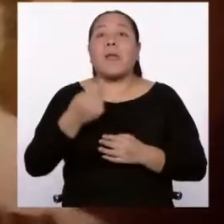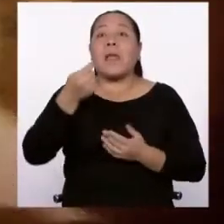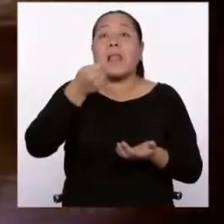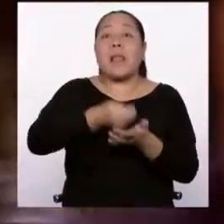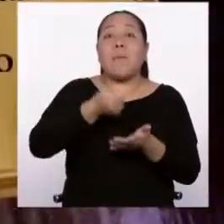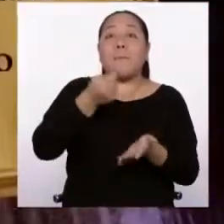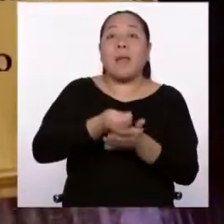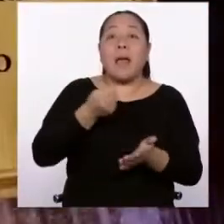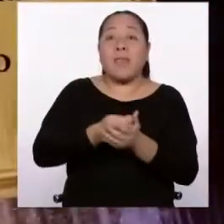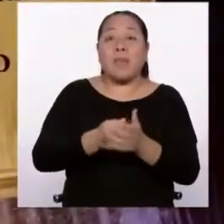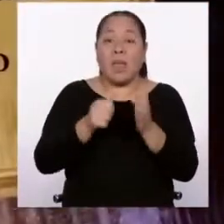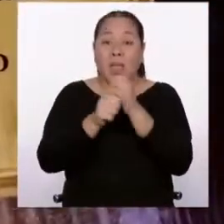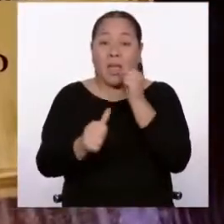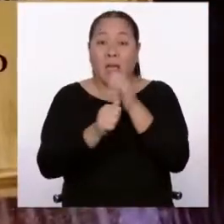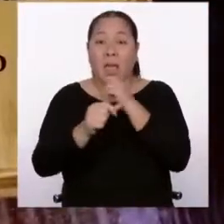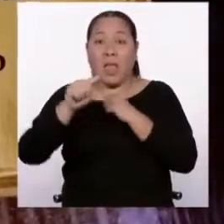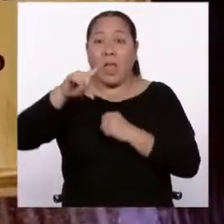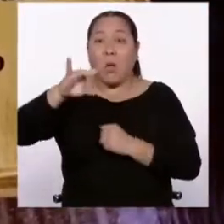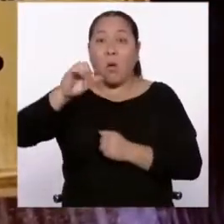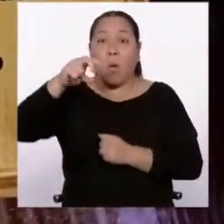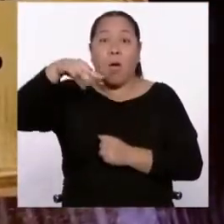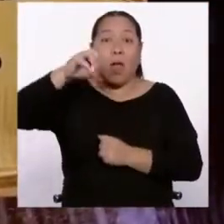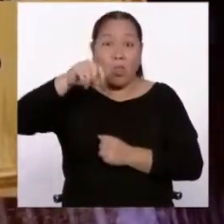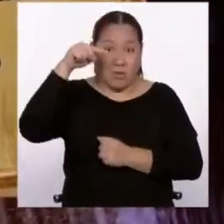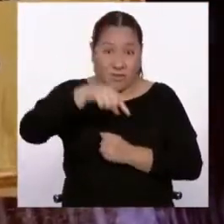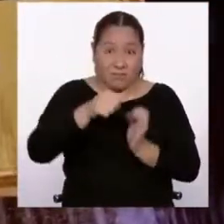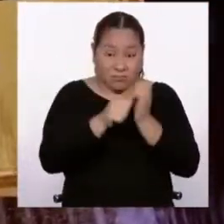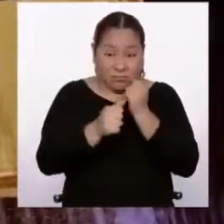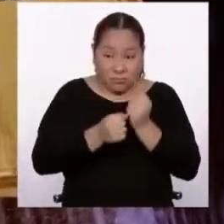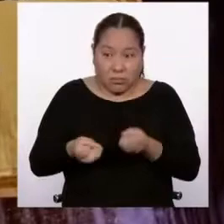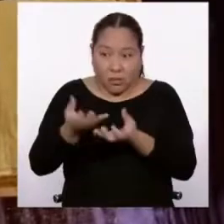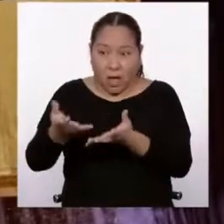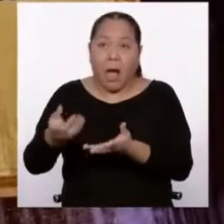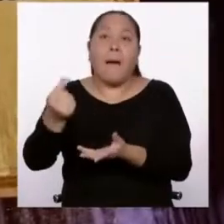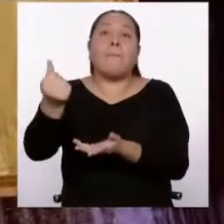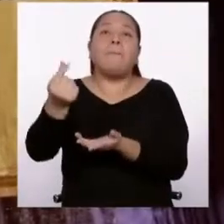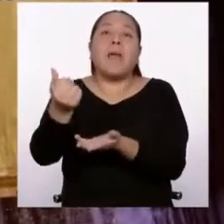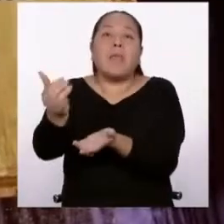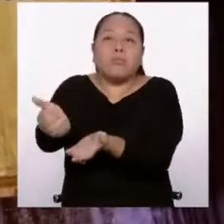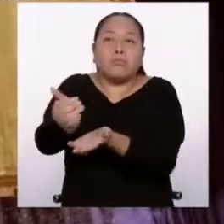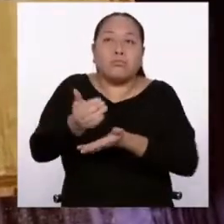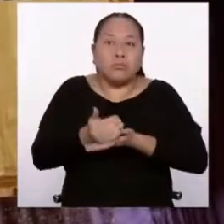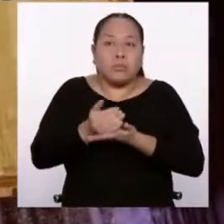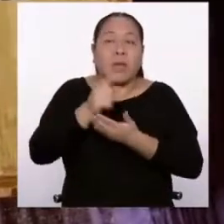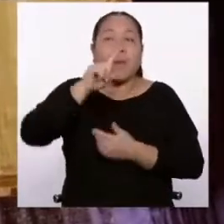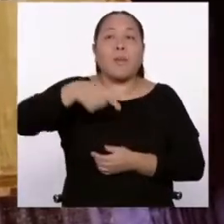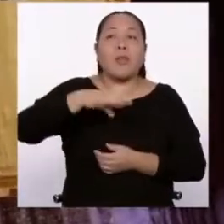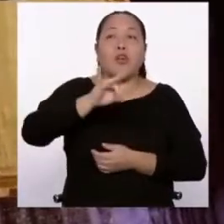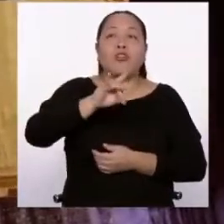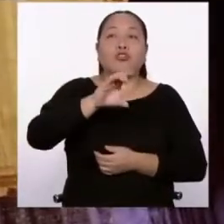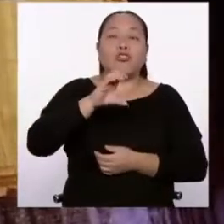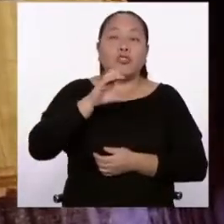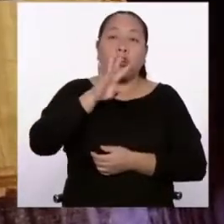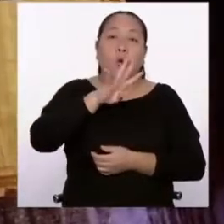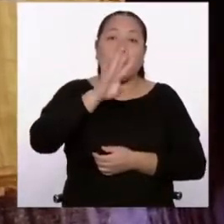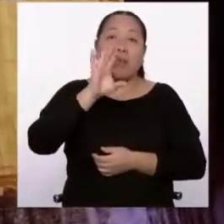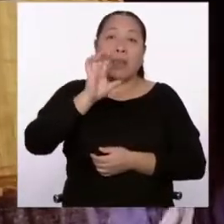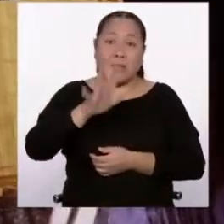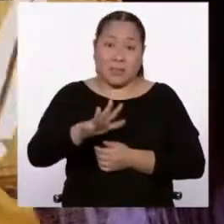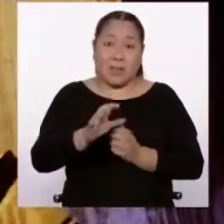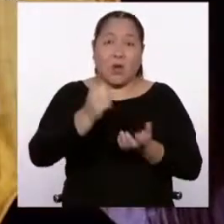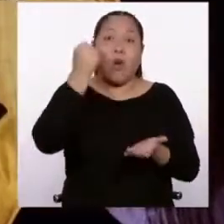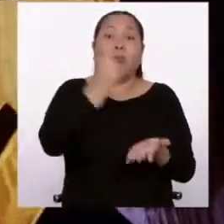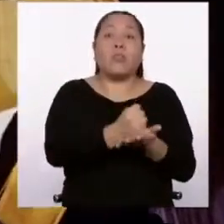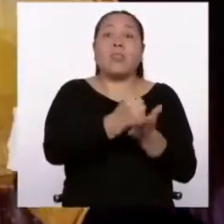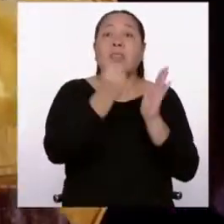guano. Fue así que en 1845 se expidió el decreto y en 1848